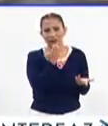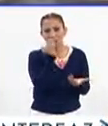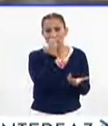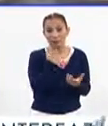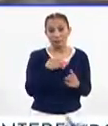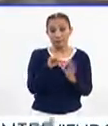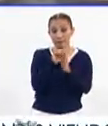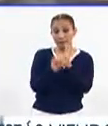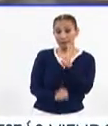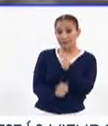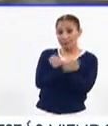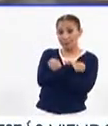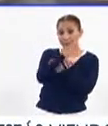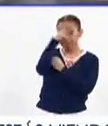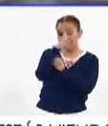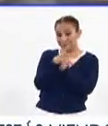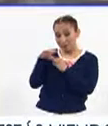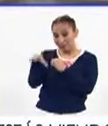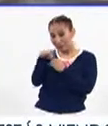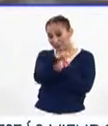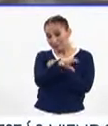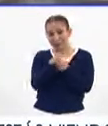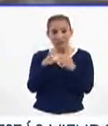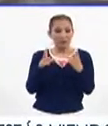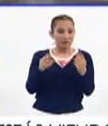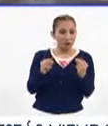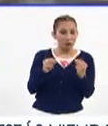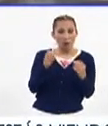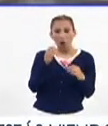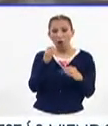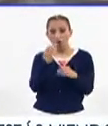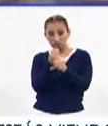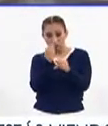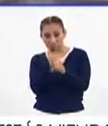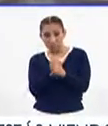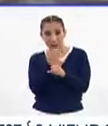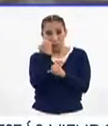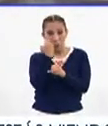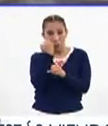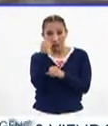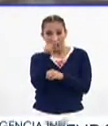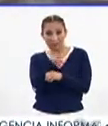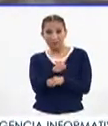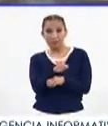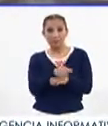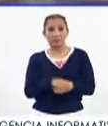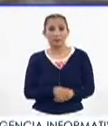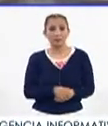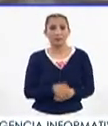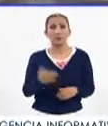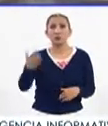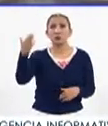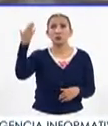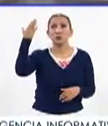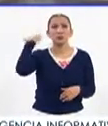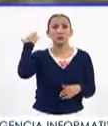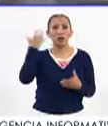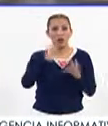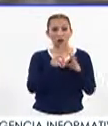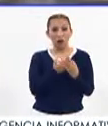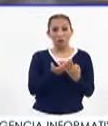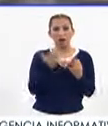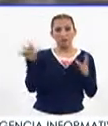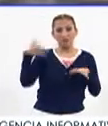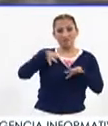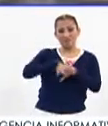sistema educativo mexicano no hemos tenido mayor reestructuración de la institución como tal. Desde los modelos